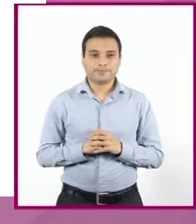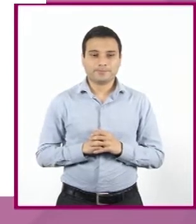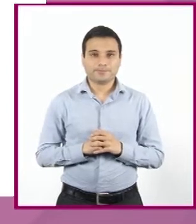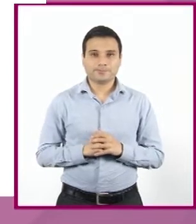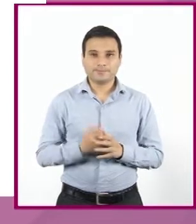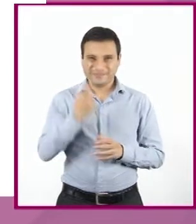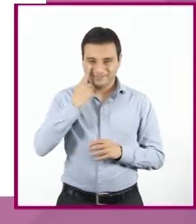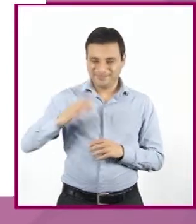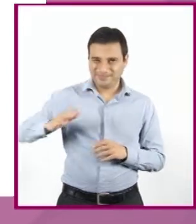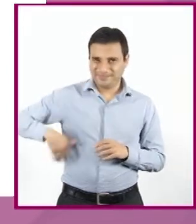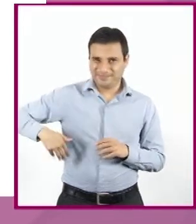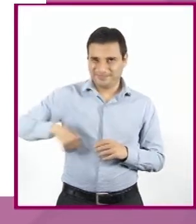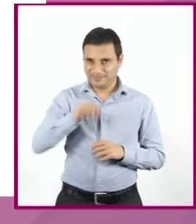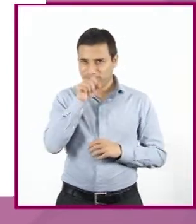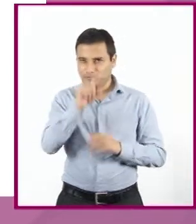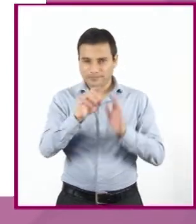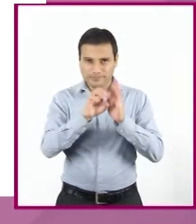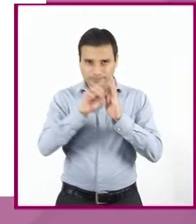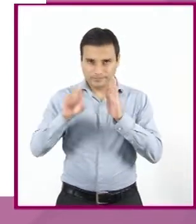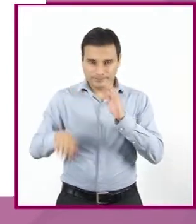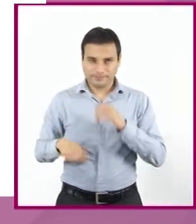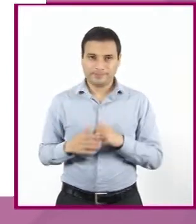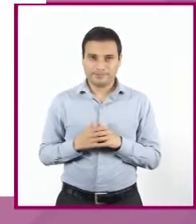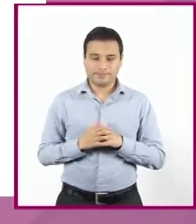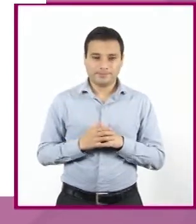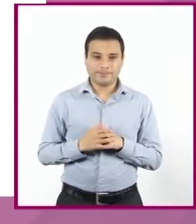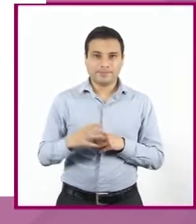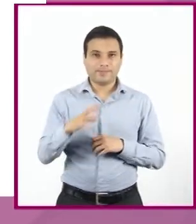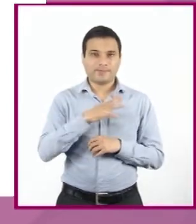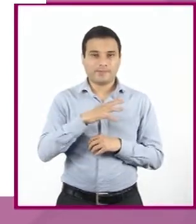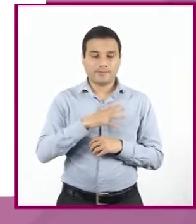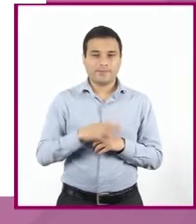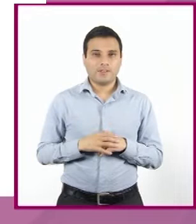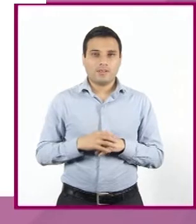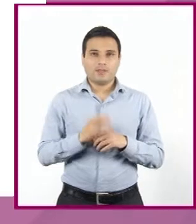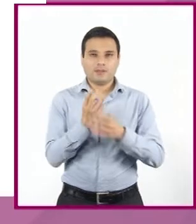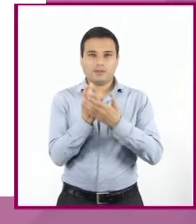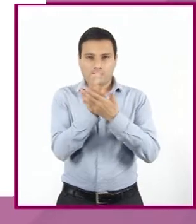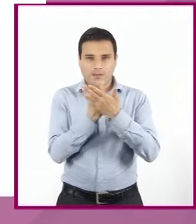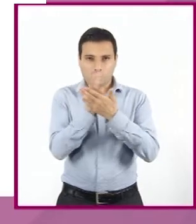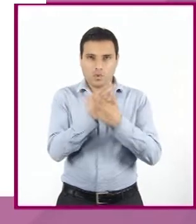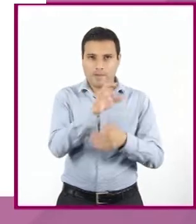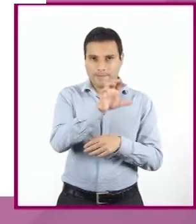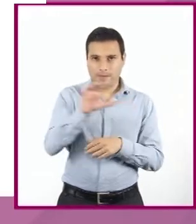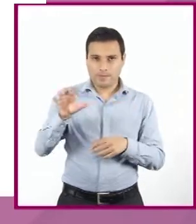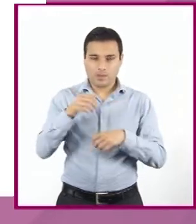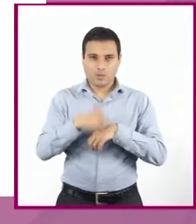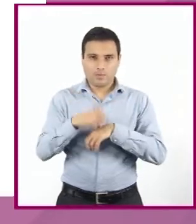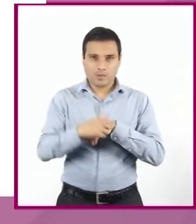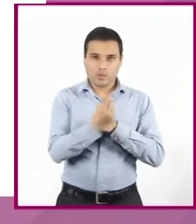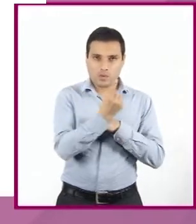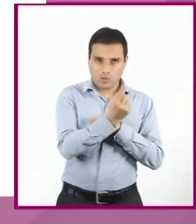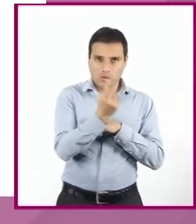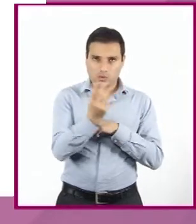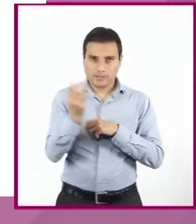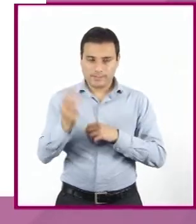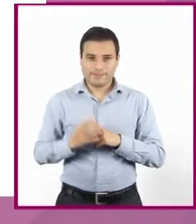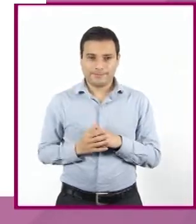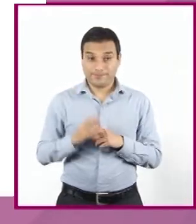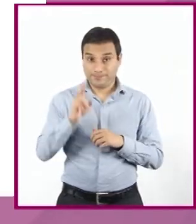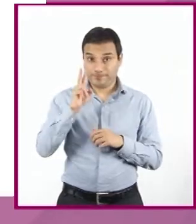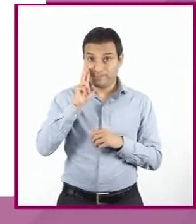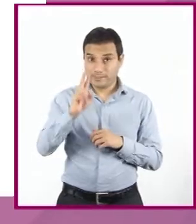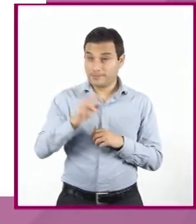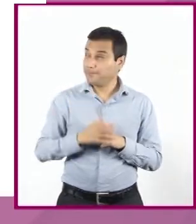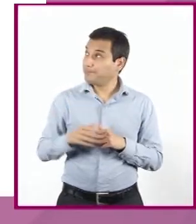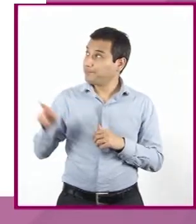el ejemplo anterior. Tenemos los primeros 3 términos o figuras de la sucesión. Como observamos,